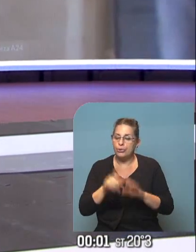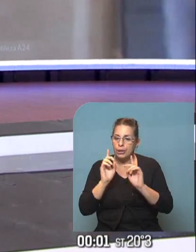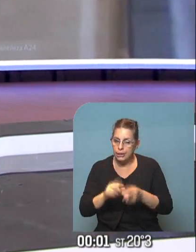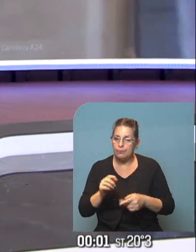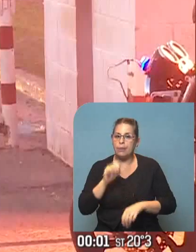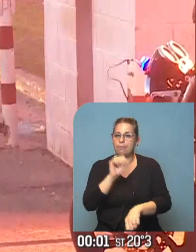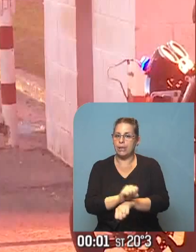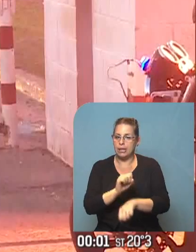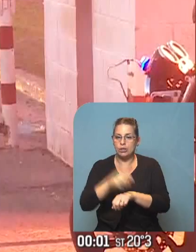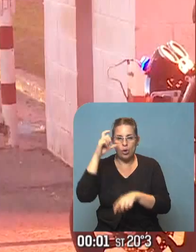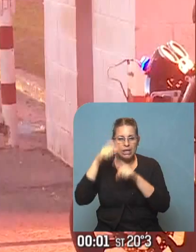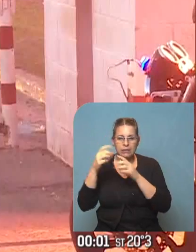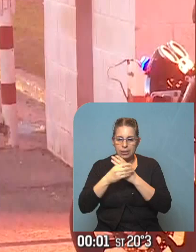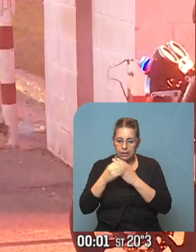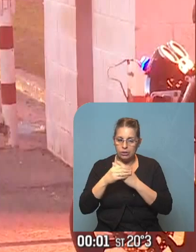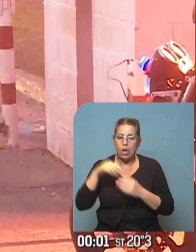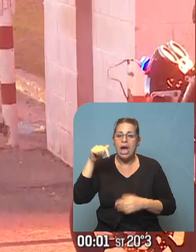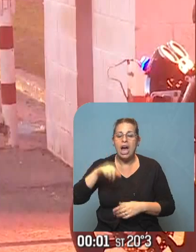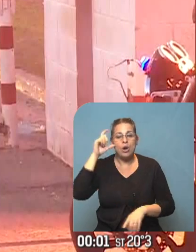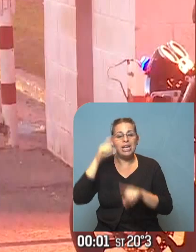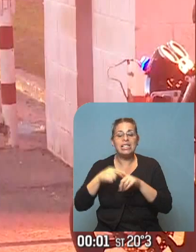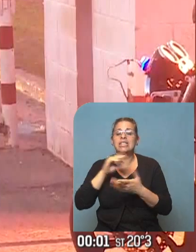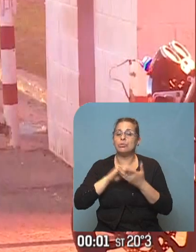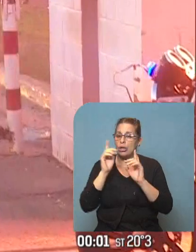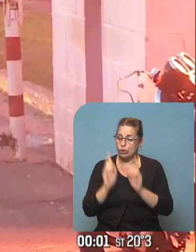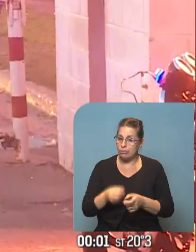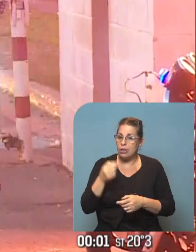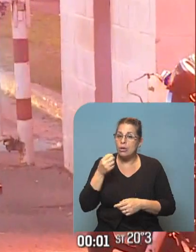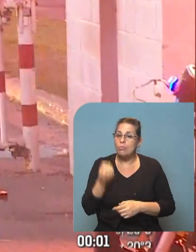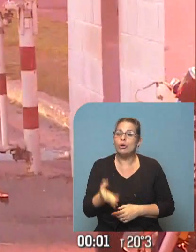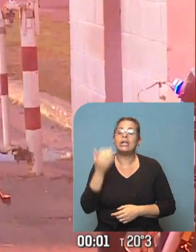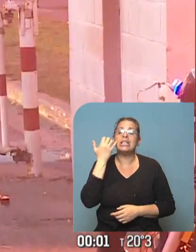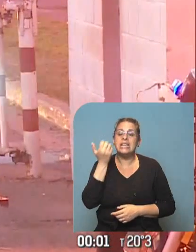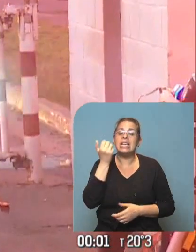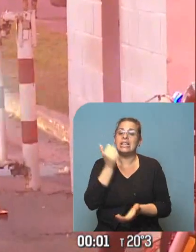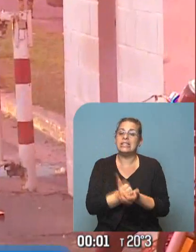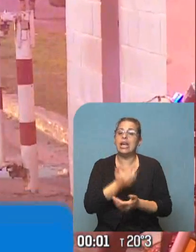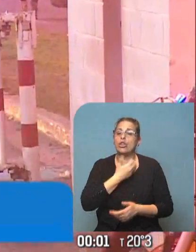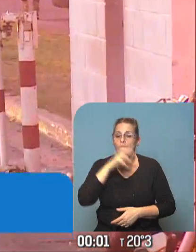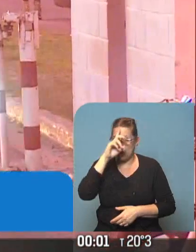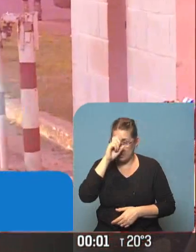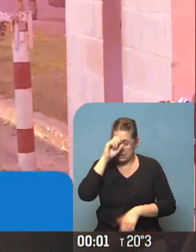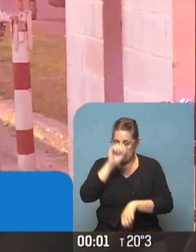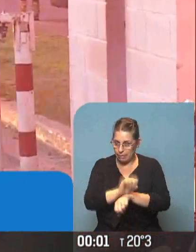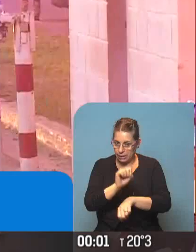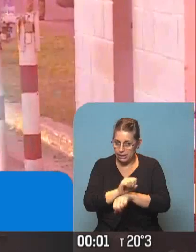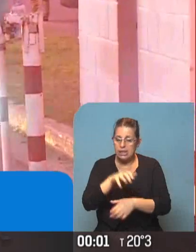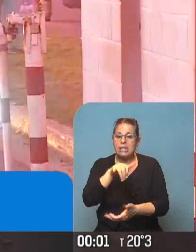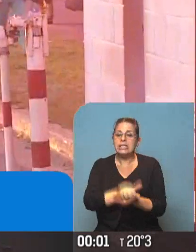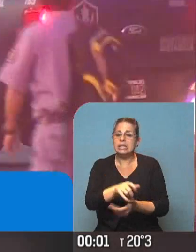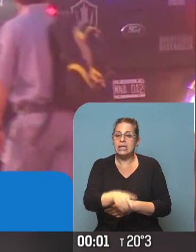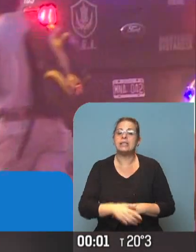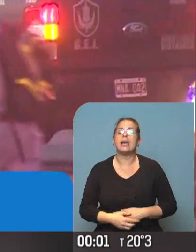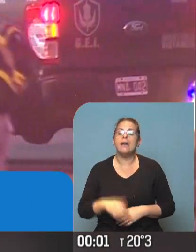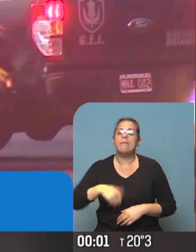la detención del exministro y ahora exdiputado, porque ya se encuentra en el hospital penitenciario de Ezeiza, donde